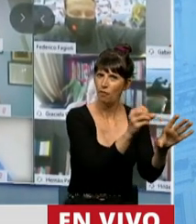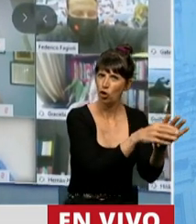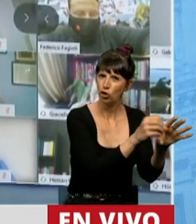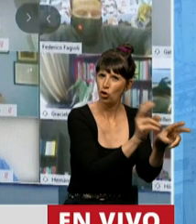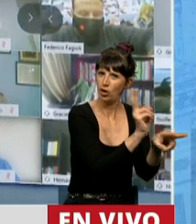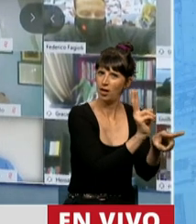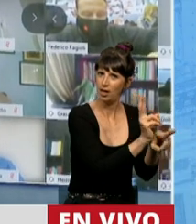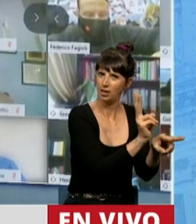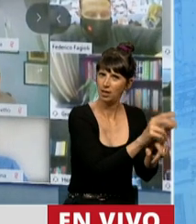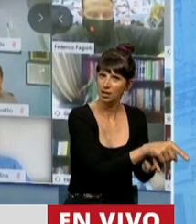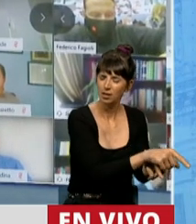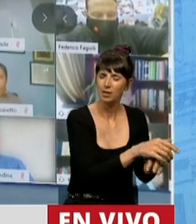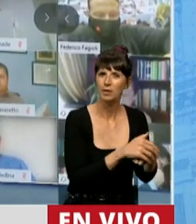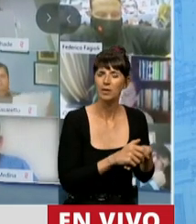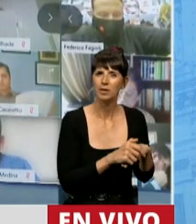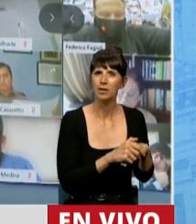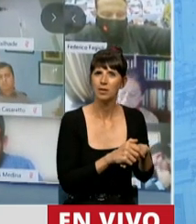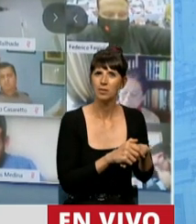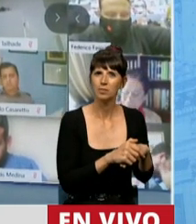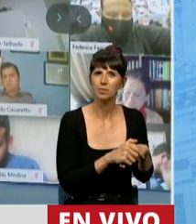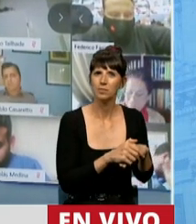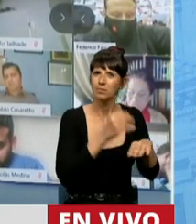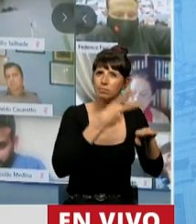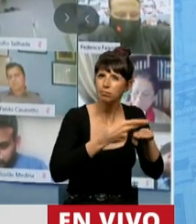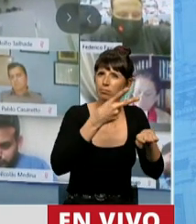deidad y en ese contexto venimos